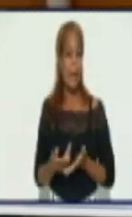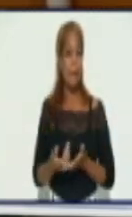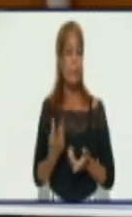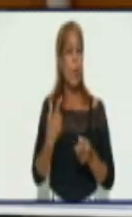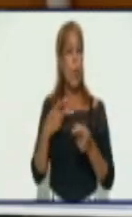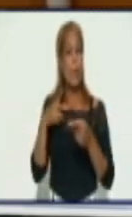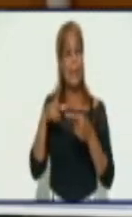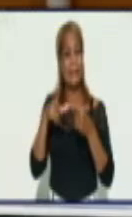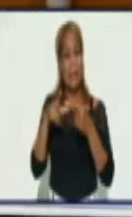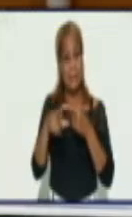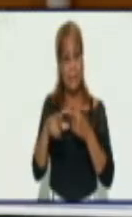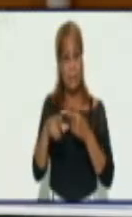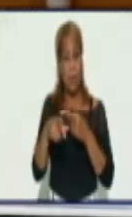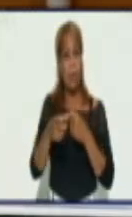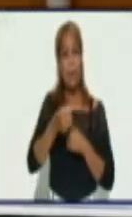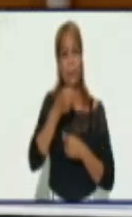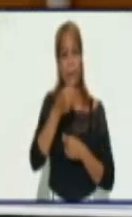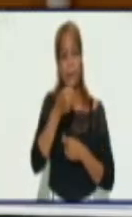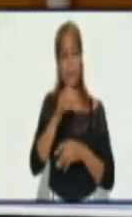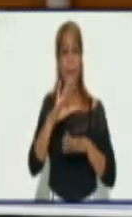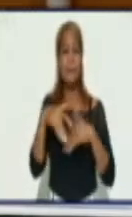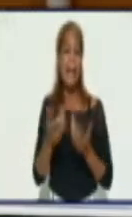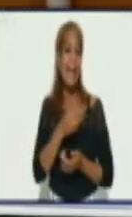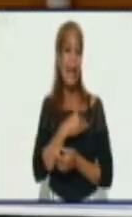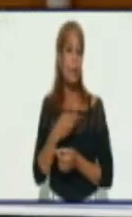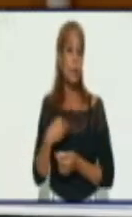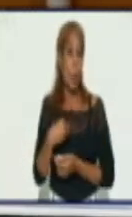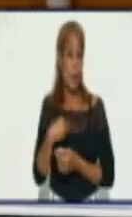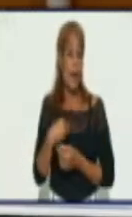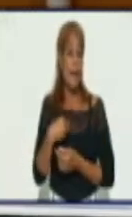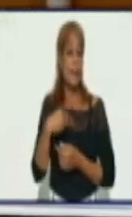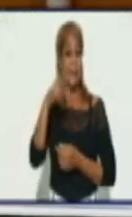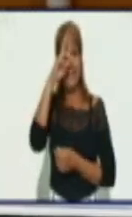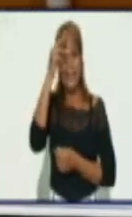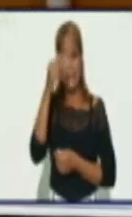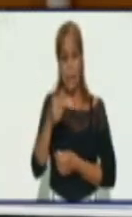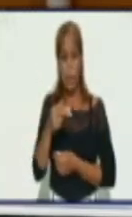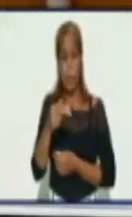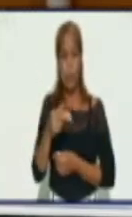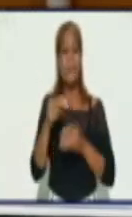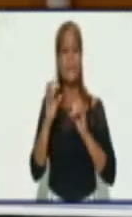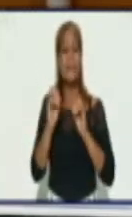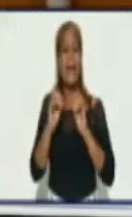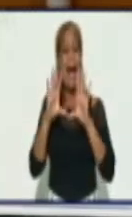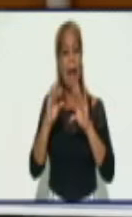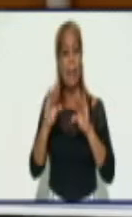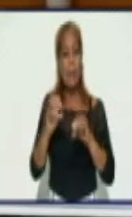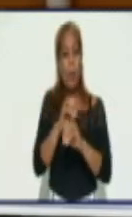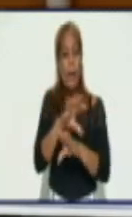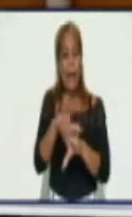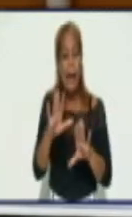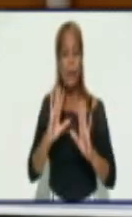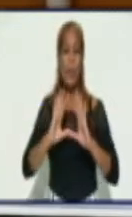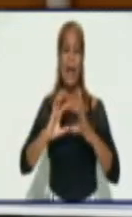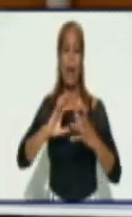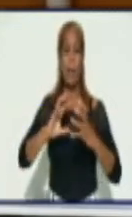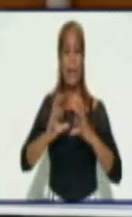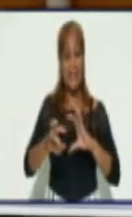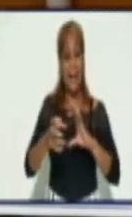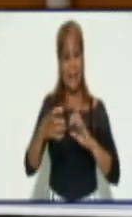de la doctora de leris ha quedado muy claro la complejidad del escenario